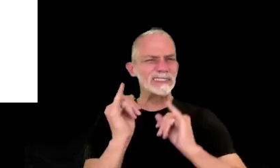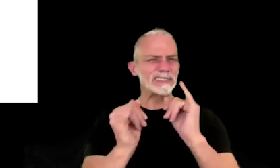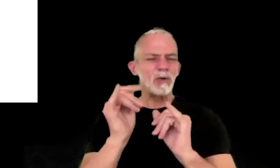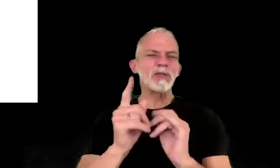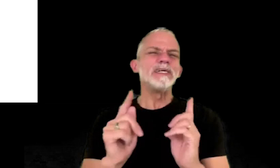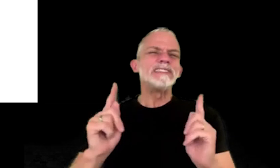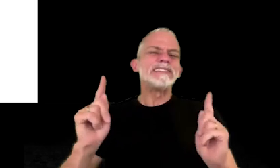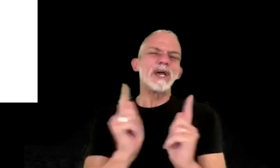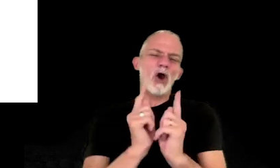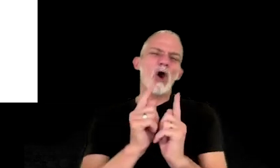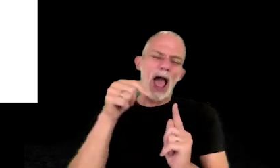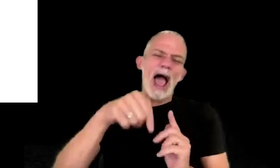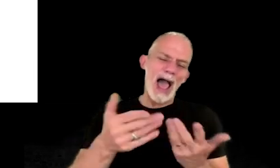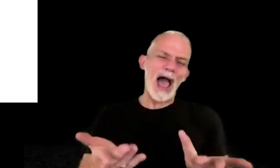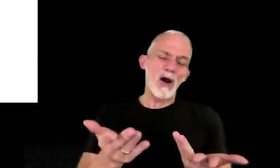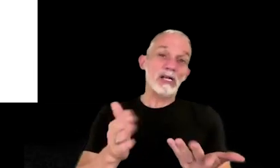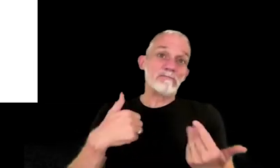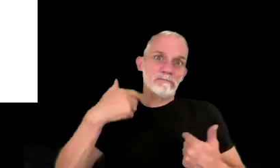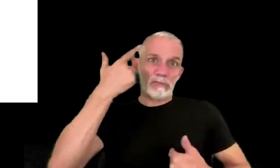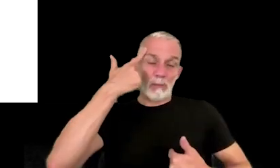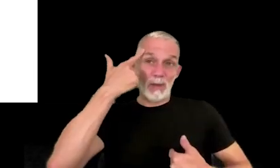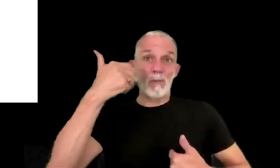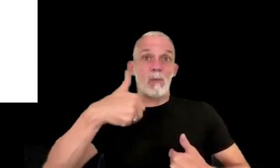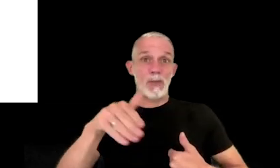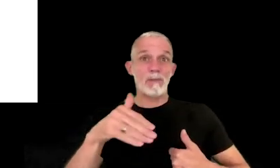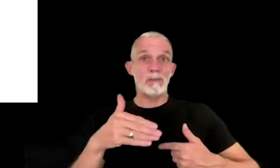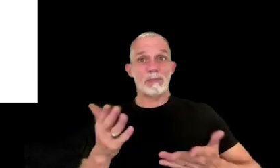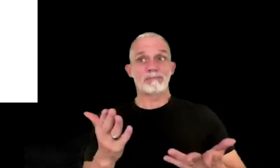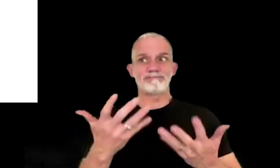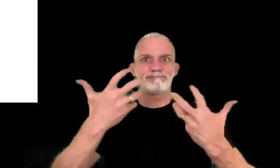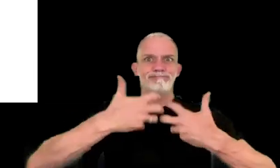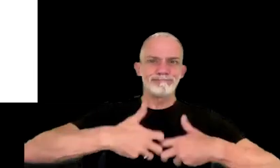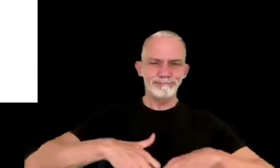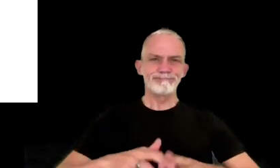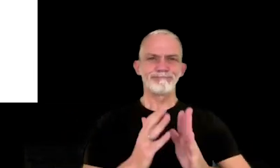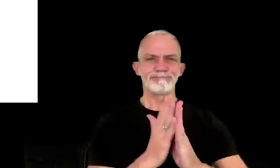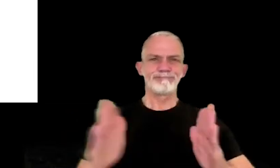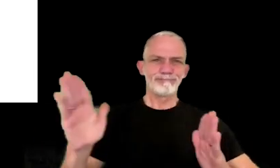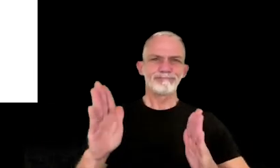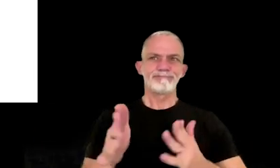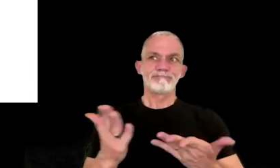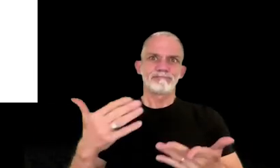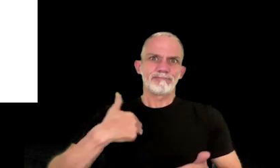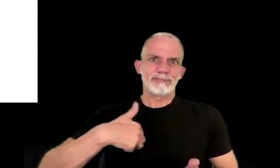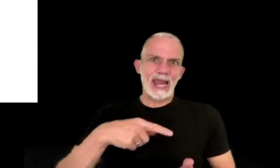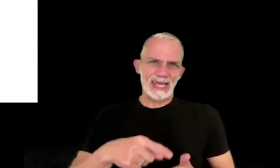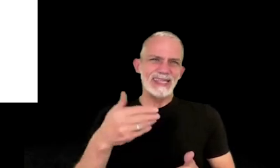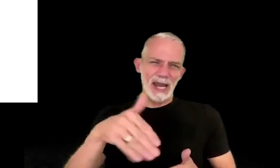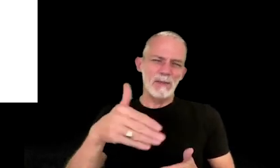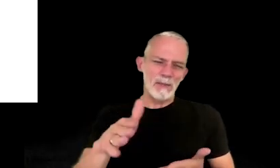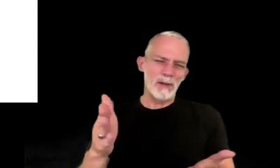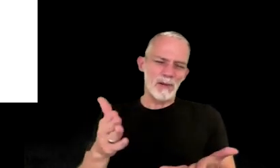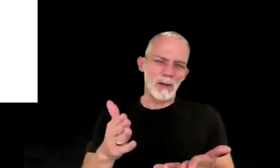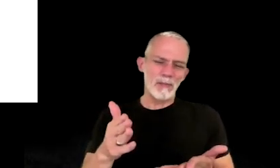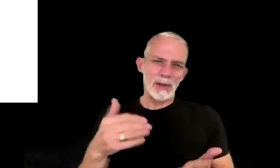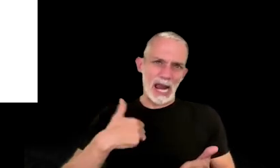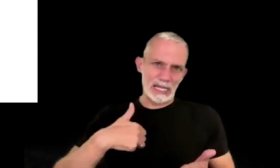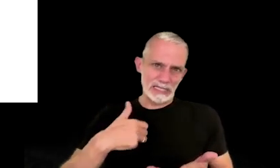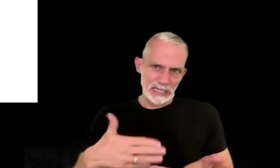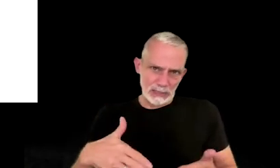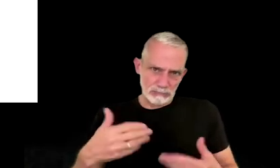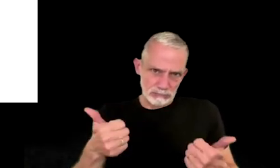acotado, pero estimo que se va a empezar a trabajar con este mecanismo para un desarrollo limpio a nuestro país. Es muy interesante para nuestro